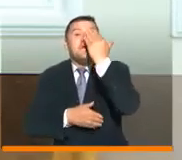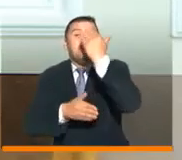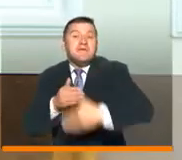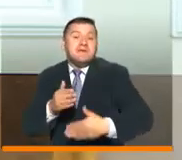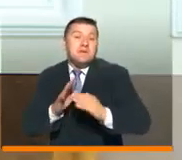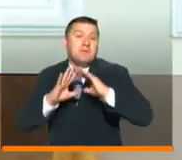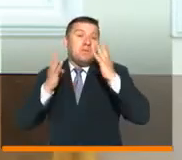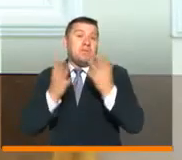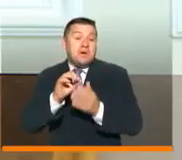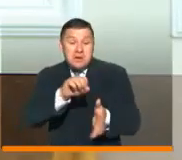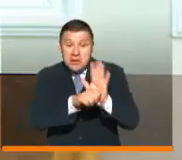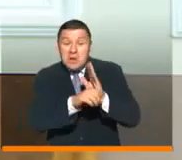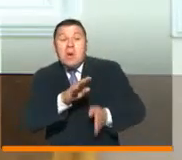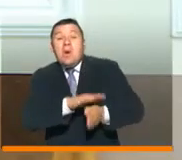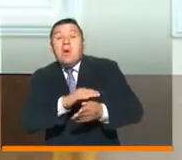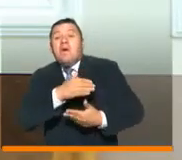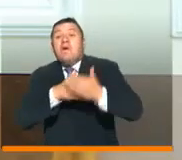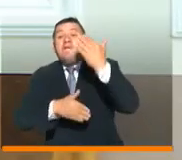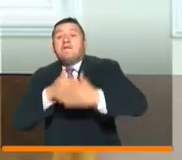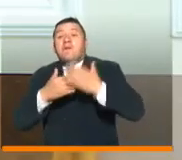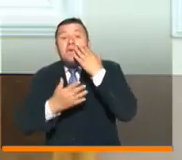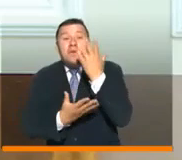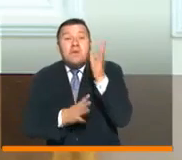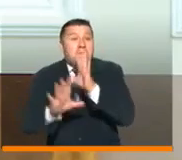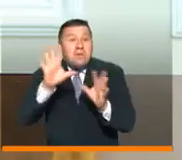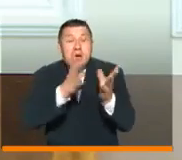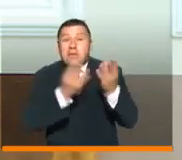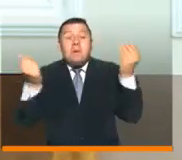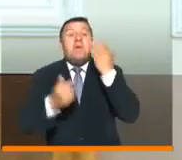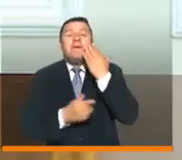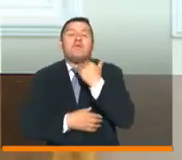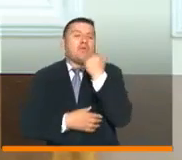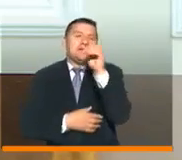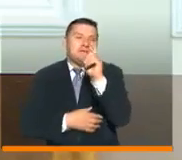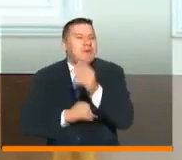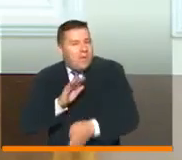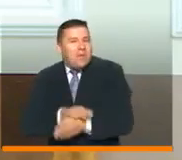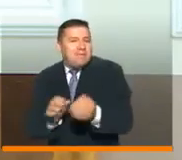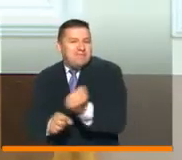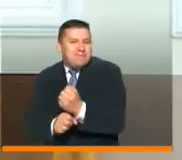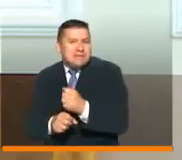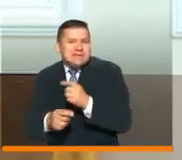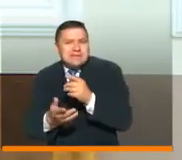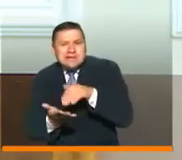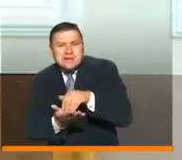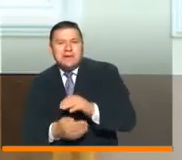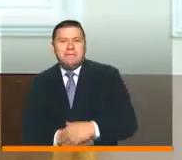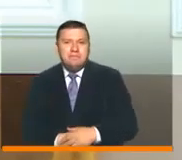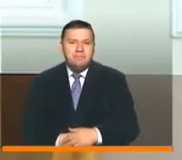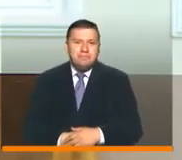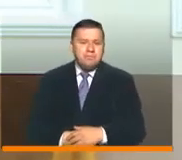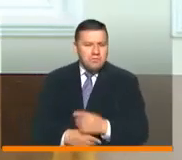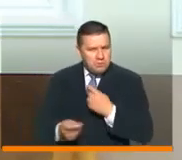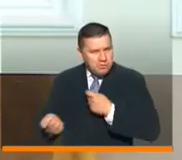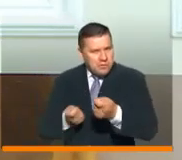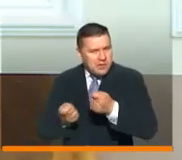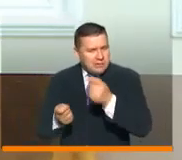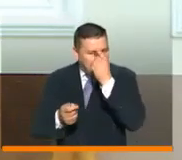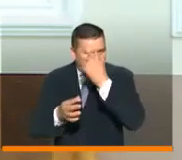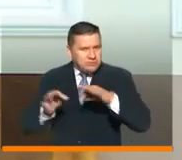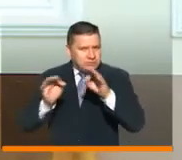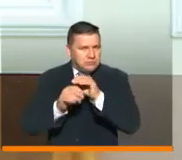pandemia en el mundo. Lo cierto es que tenemos que enfrentarla, adaptarnos, pero sobre todo proteger a los más vulnerables. Este esquema, que